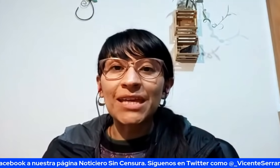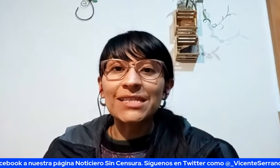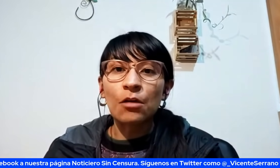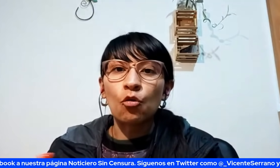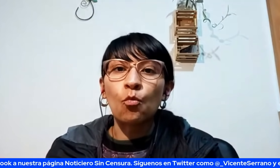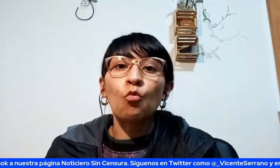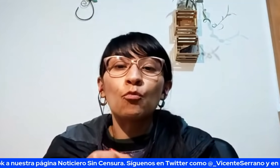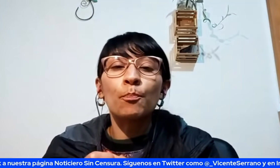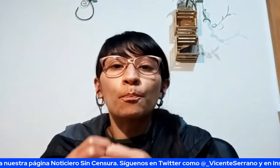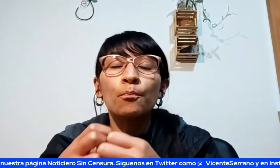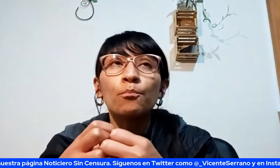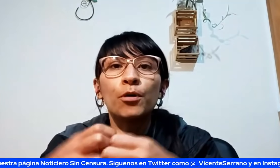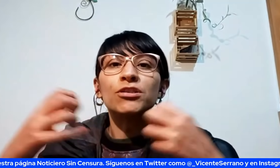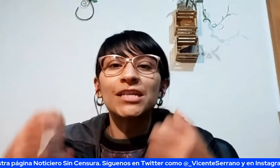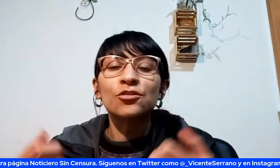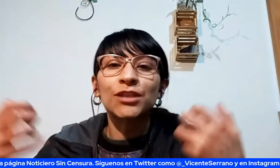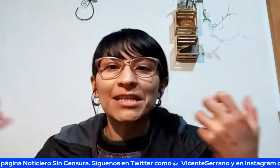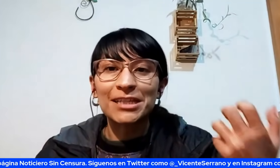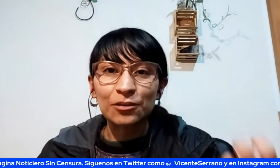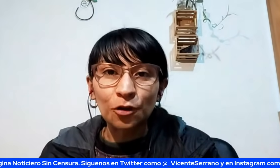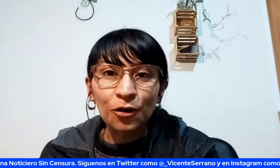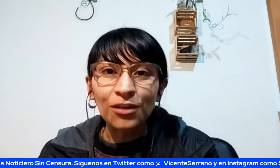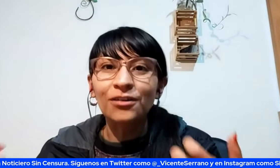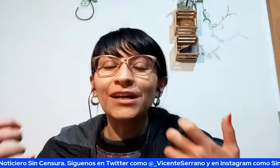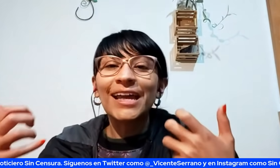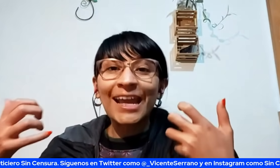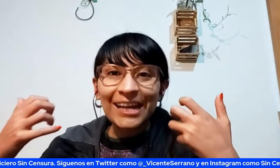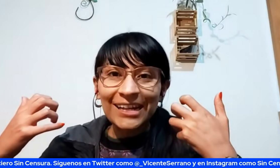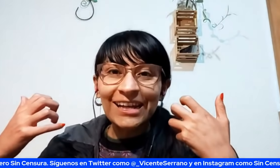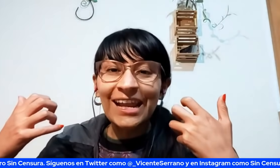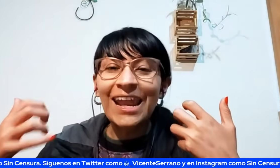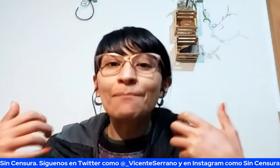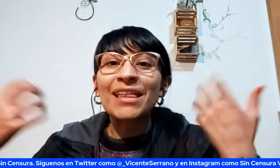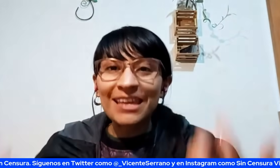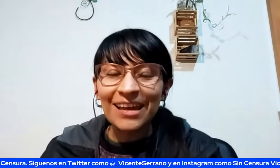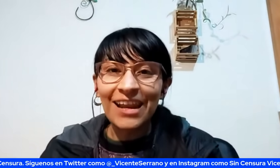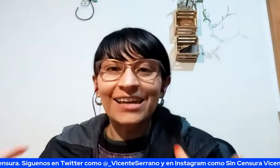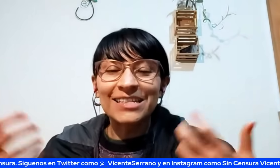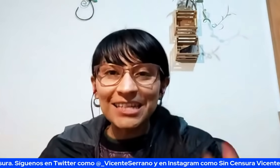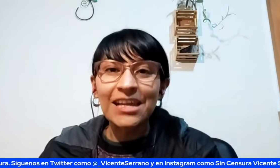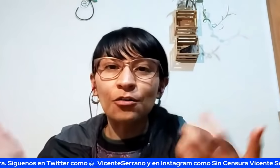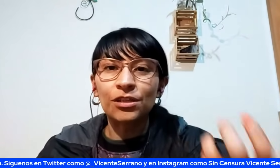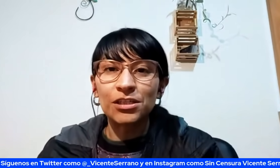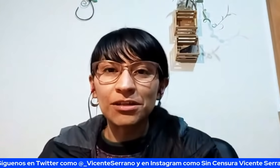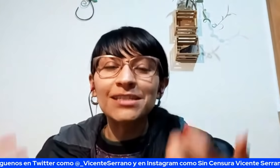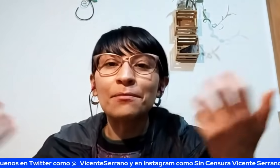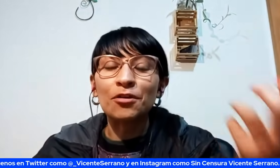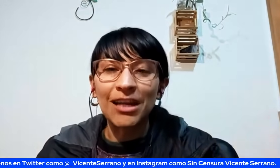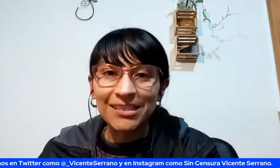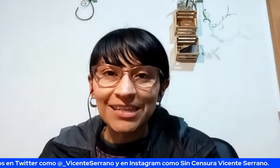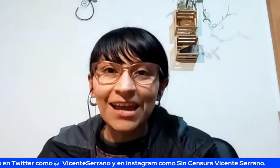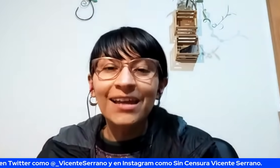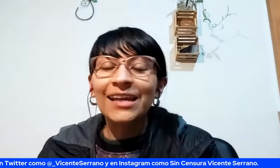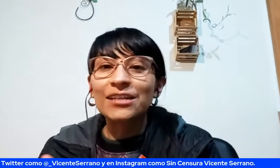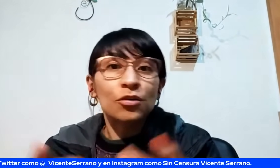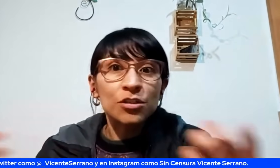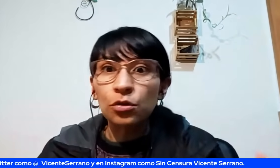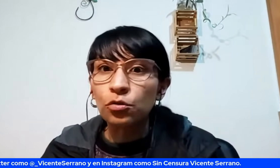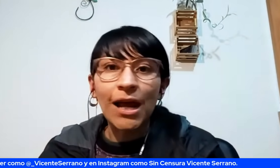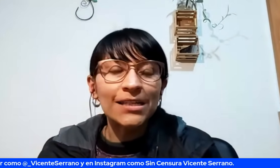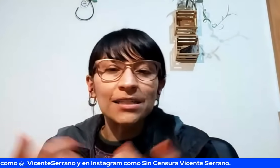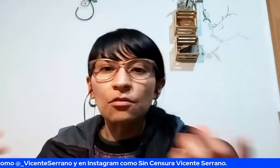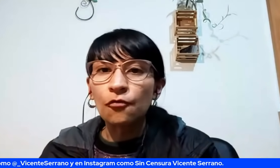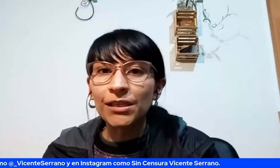que se piensa como un proceso transitorio en la medida en la que existen condiciones de violencia que